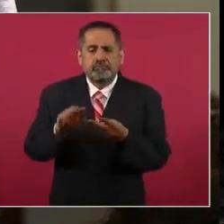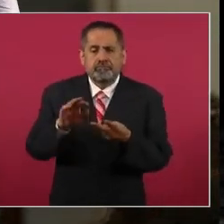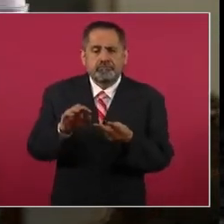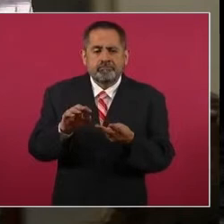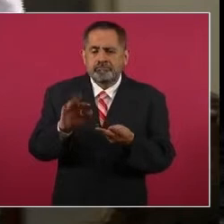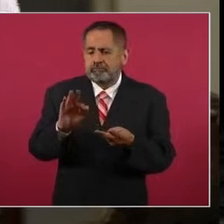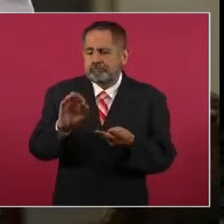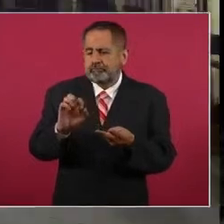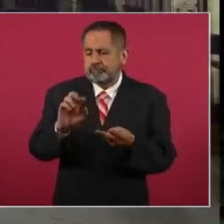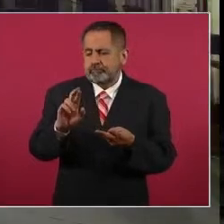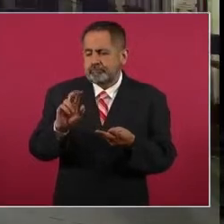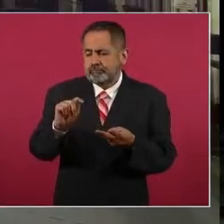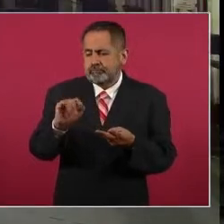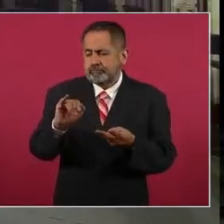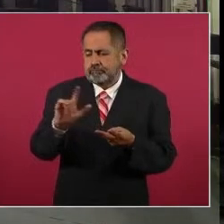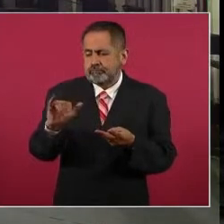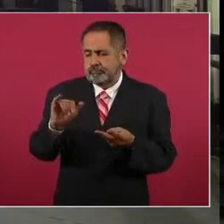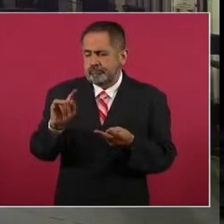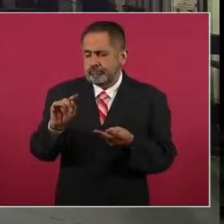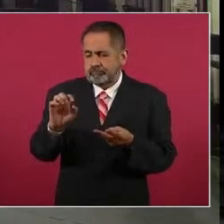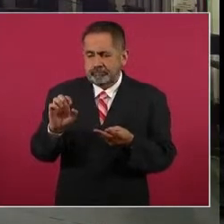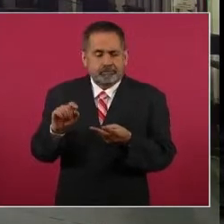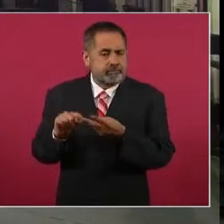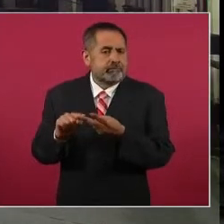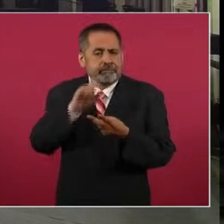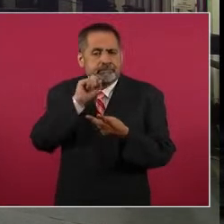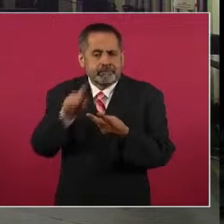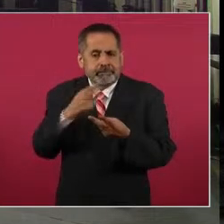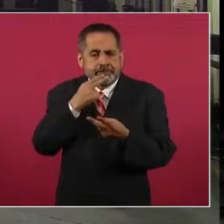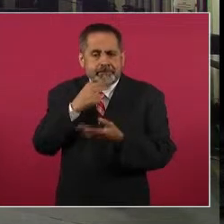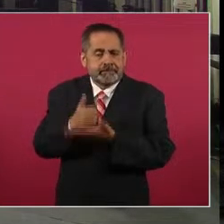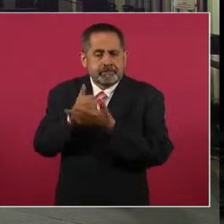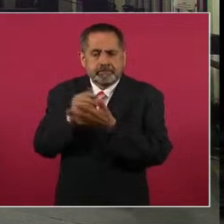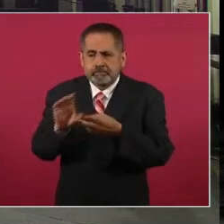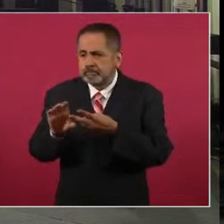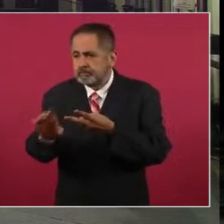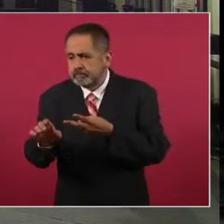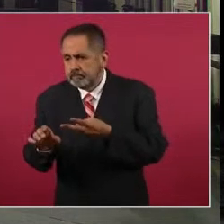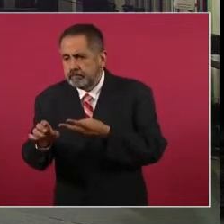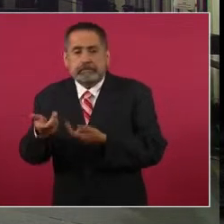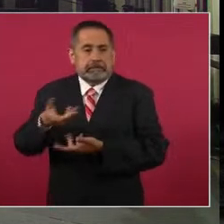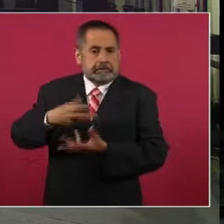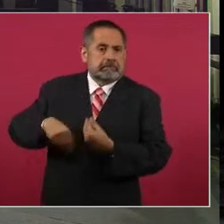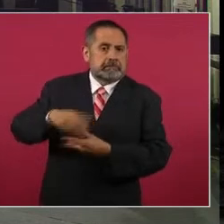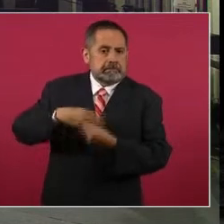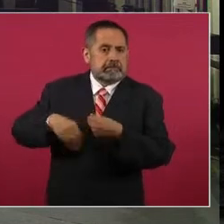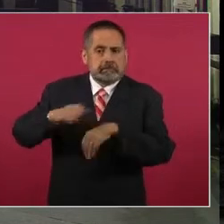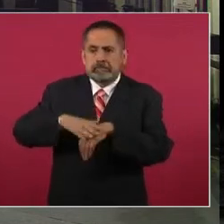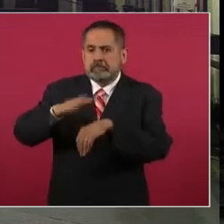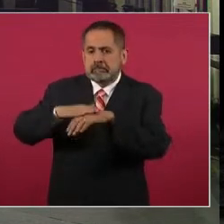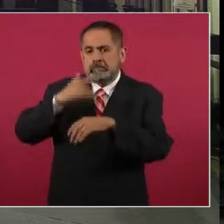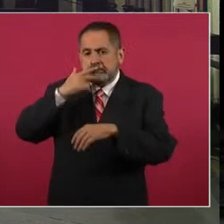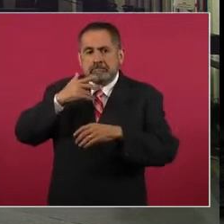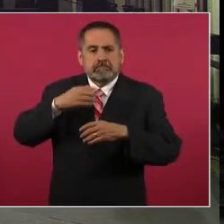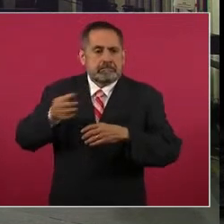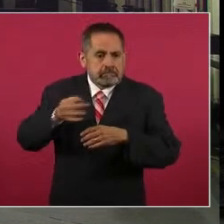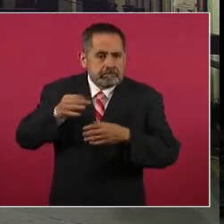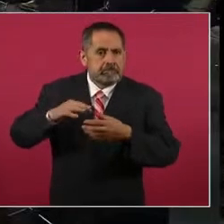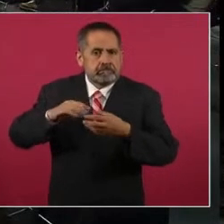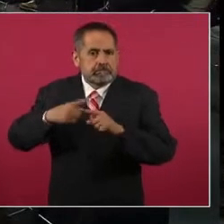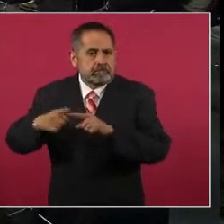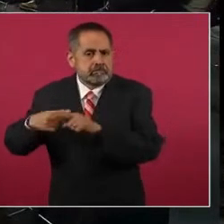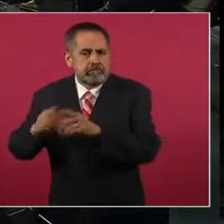subsidiando y eso incita para que haya más producción de grano civil